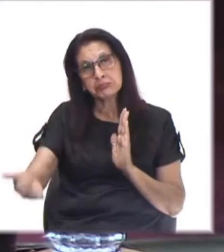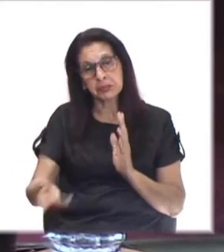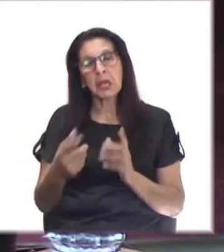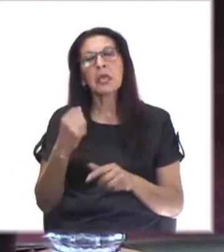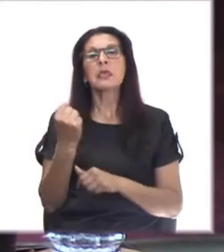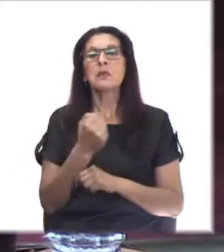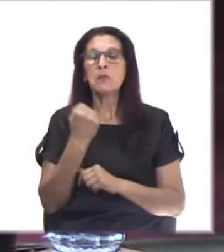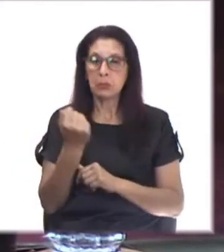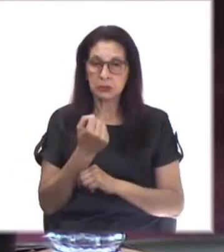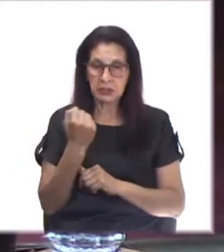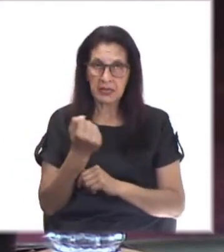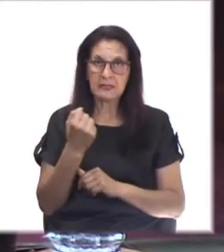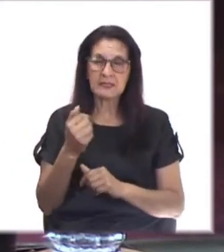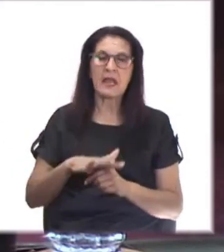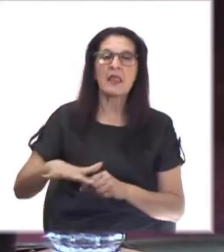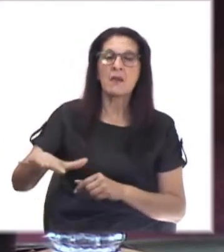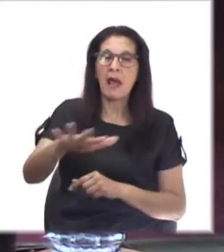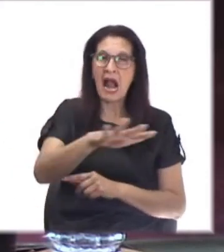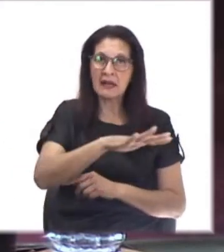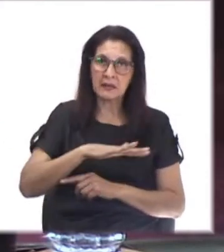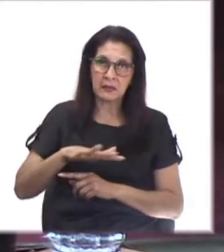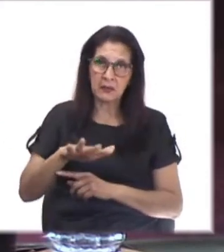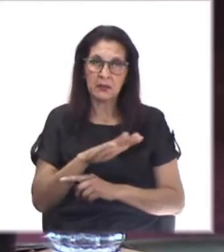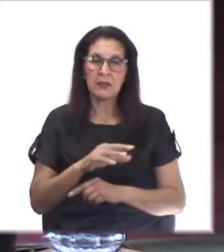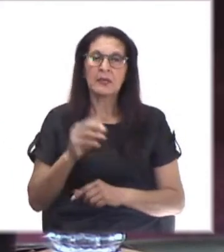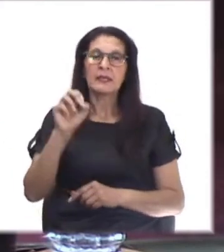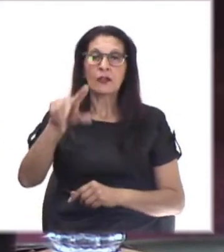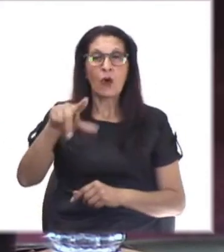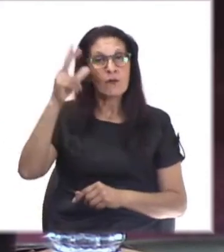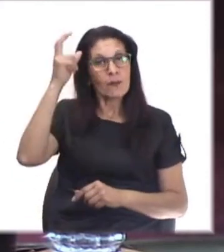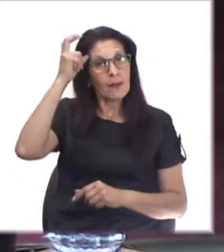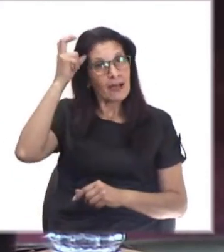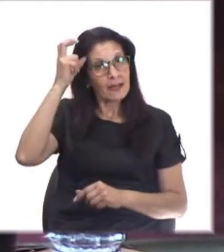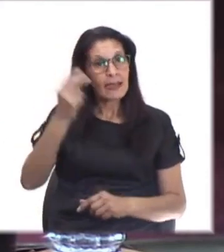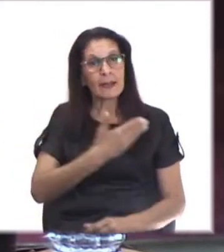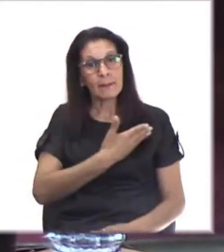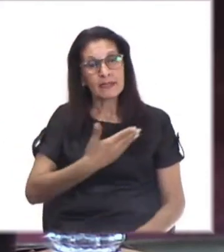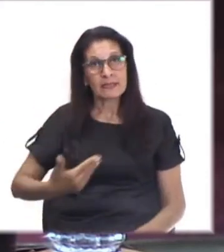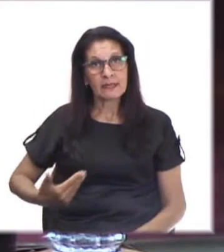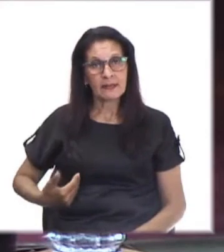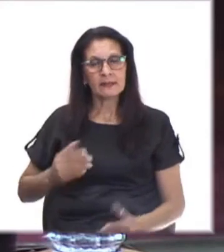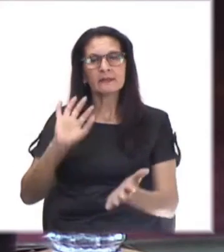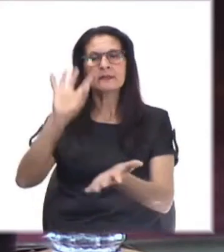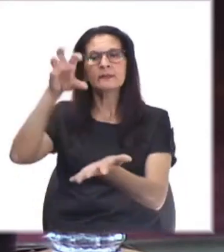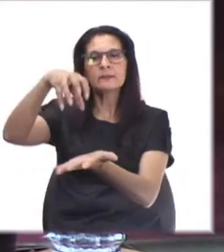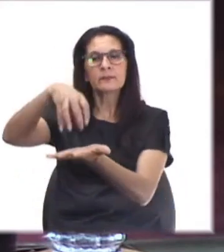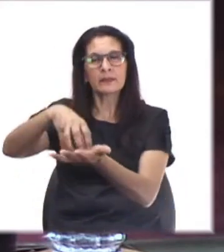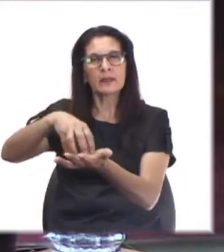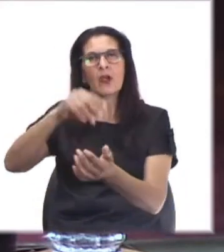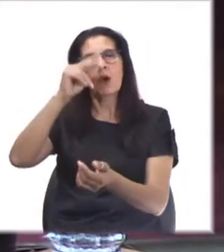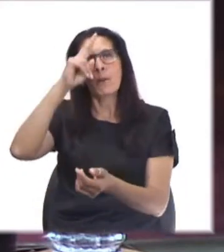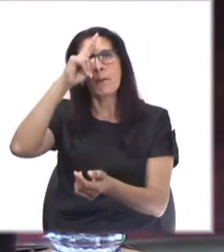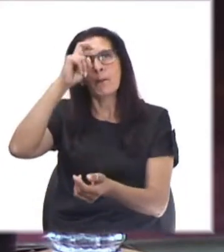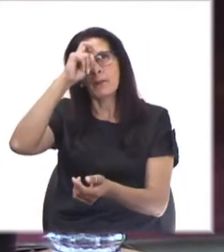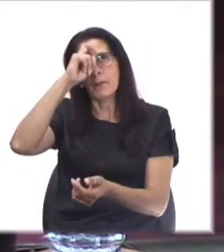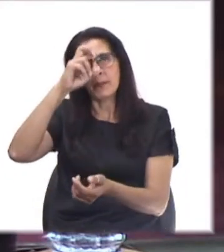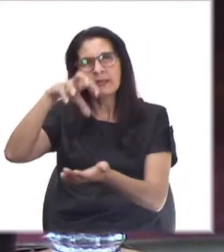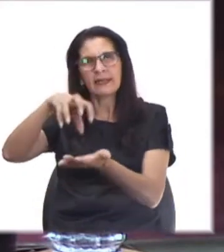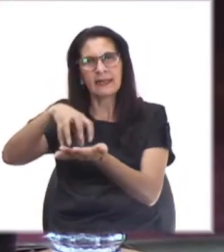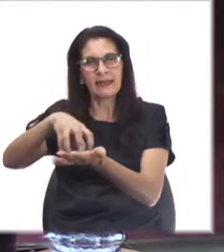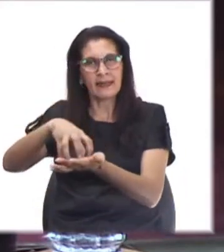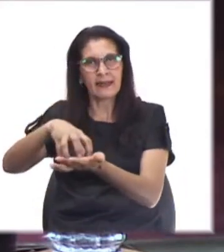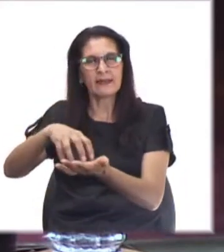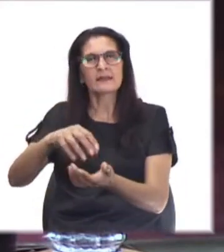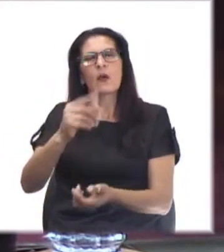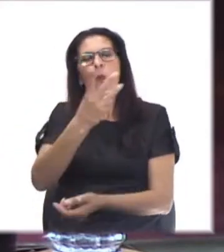importancia relevante en el barrio y con Vázquez en su presidencia se inauguró una policlínica que llegó a atender a más de 400